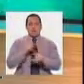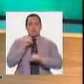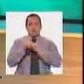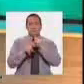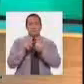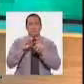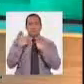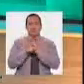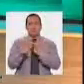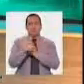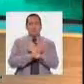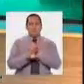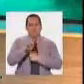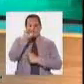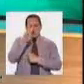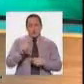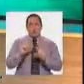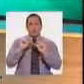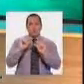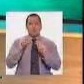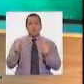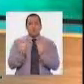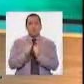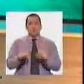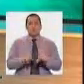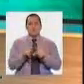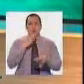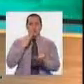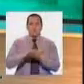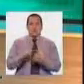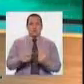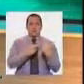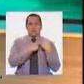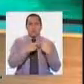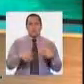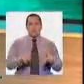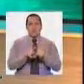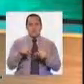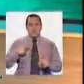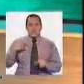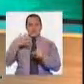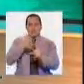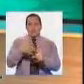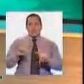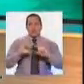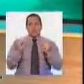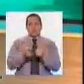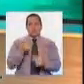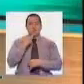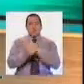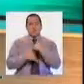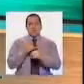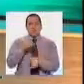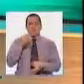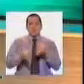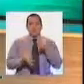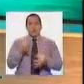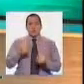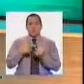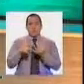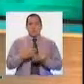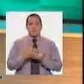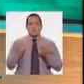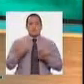cuestionaba la defensa del Estado como poco articulada e ineficiente. Se criticaba a la Comisión Interamericana por haber judicializado un caso